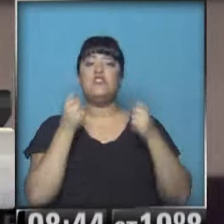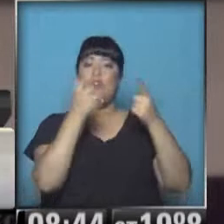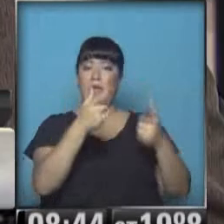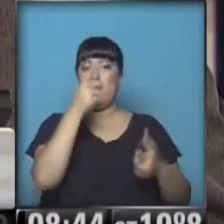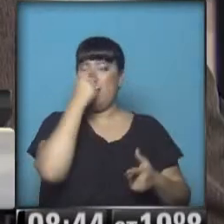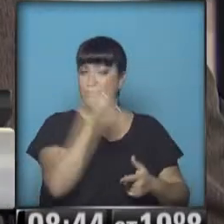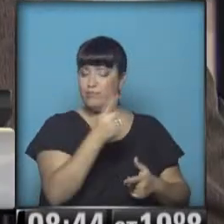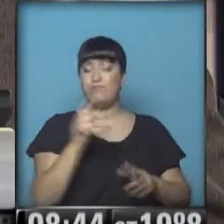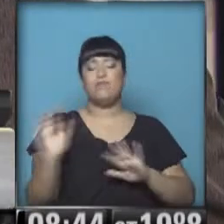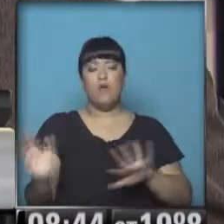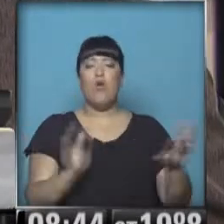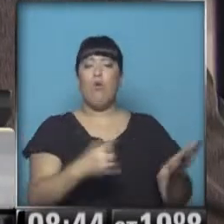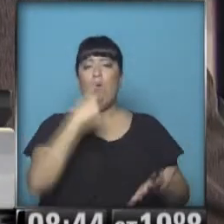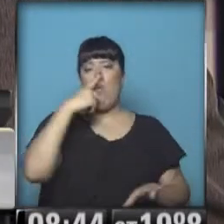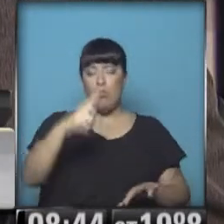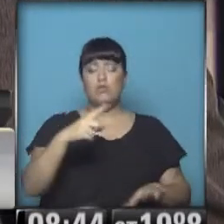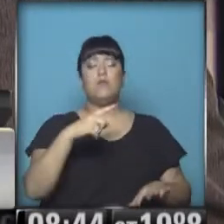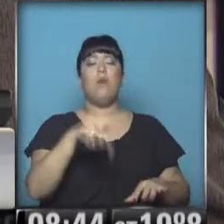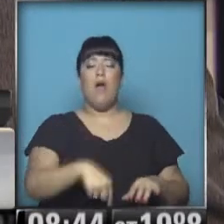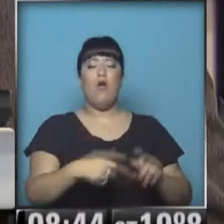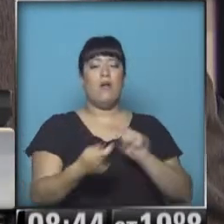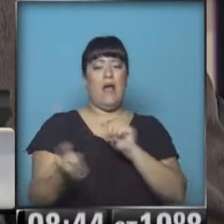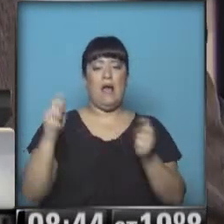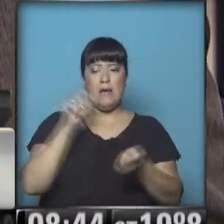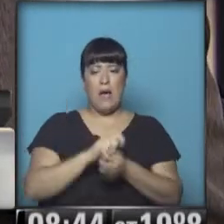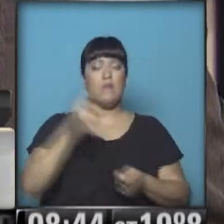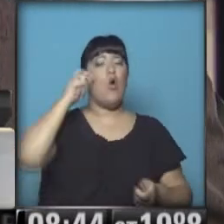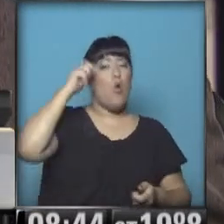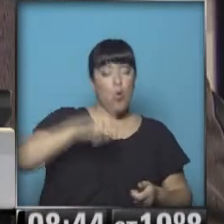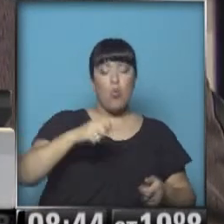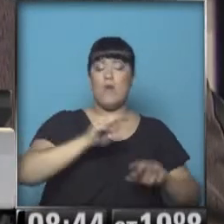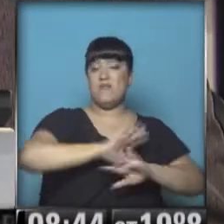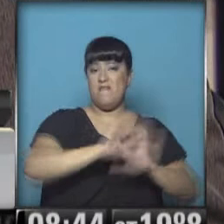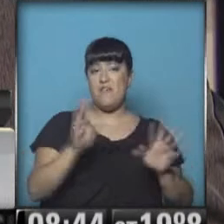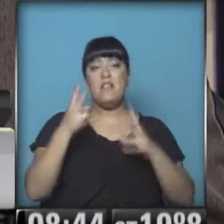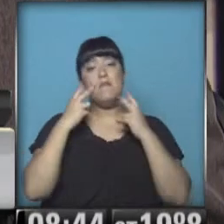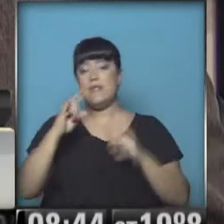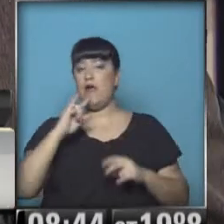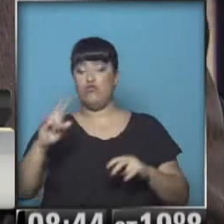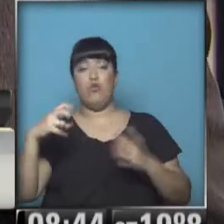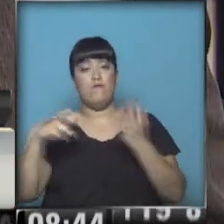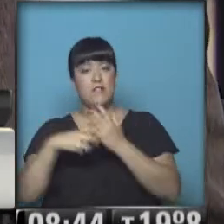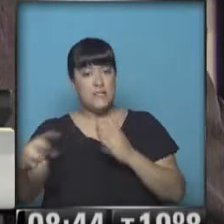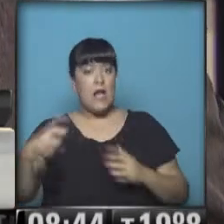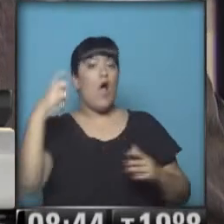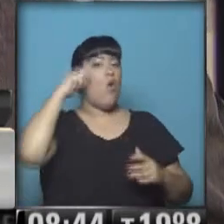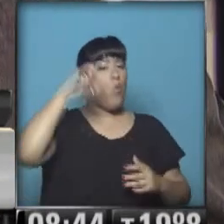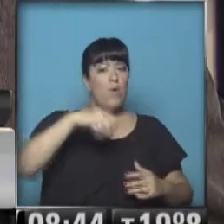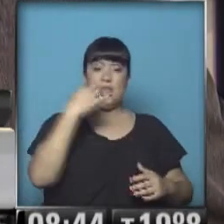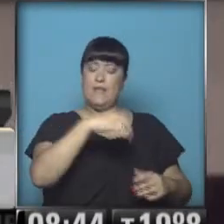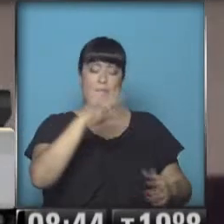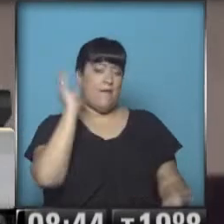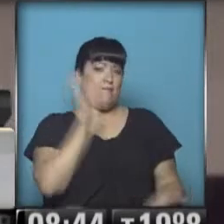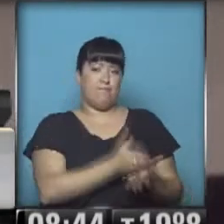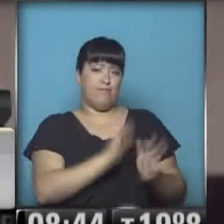con este cambio de paradigma donde ya los jueces nos van a investigar van a investigar los fiscales y van a tener que dedicarse a lo que tiene que hacer que juzgar